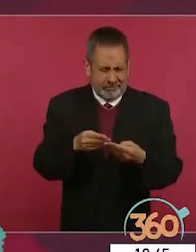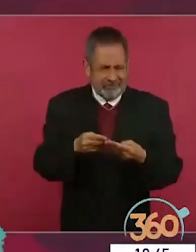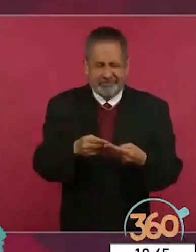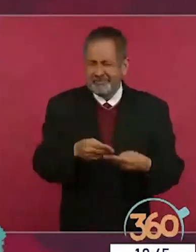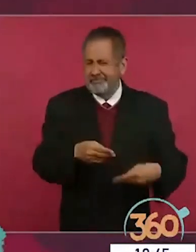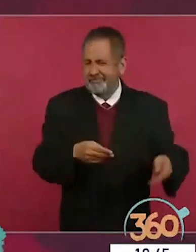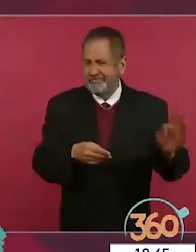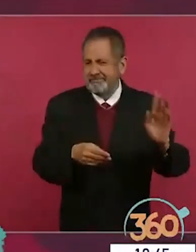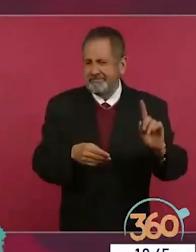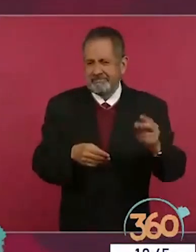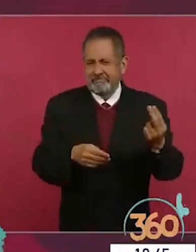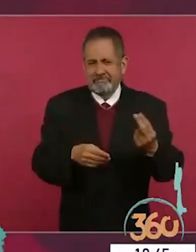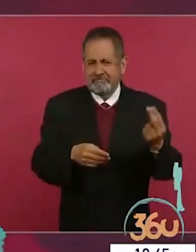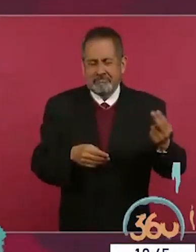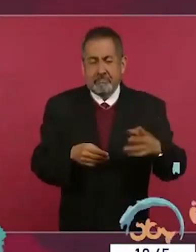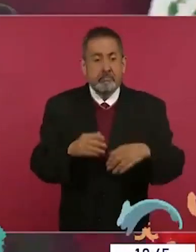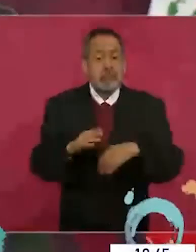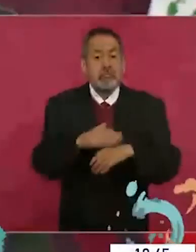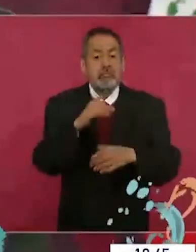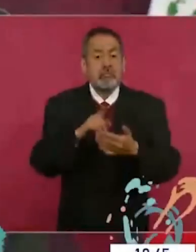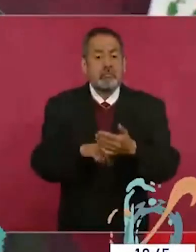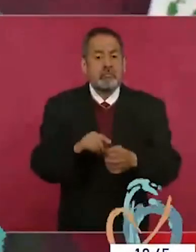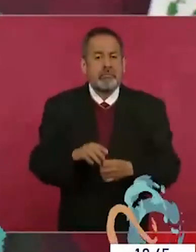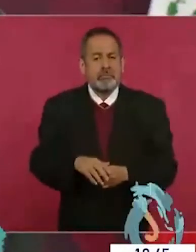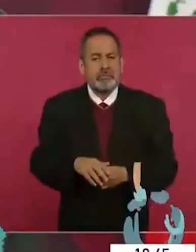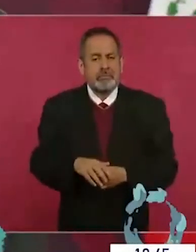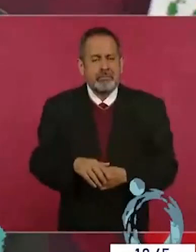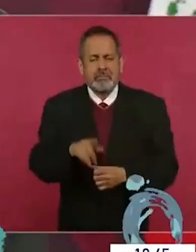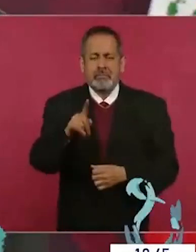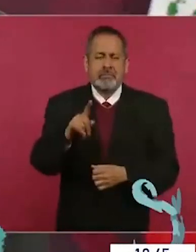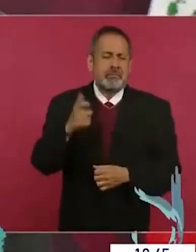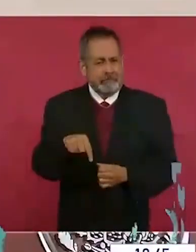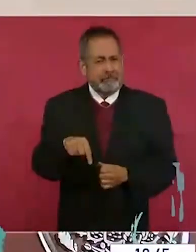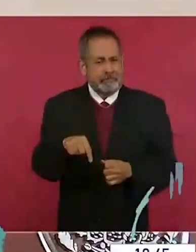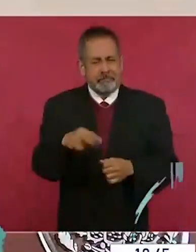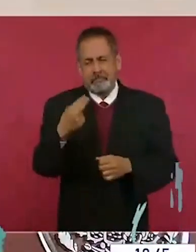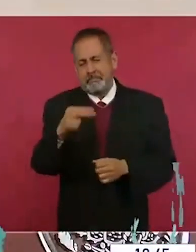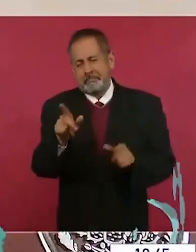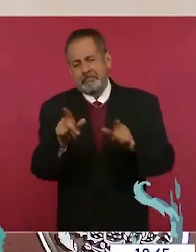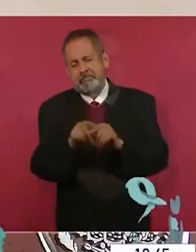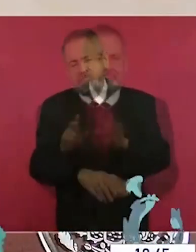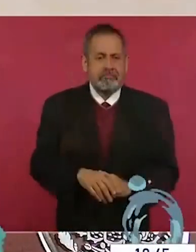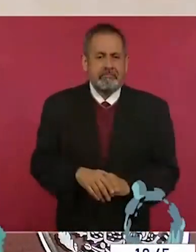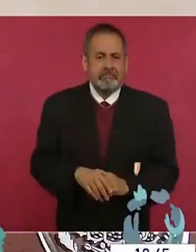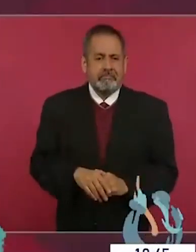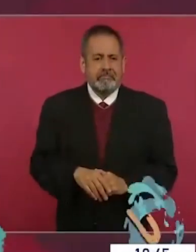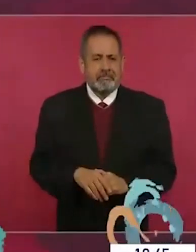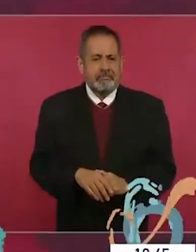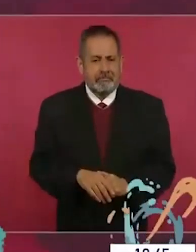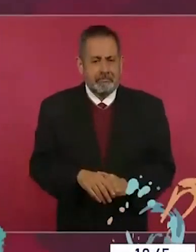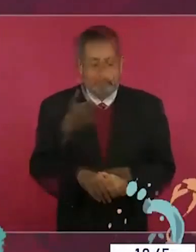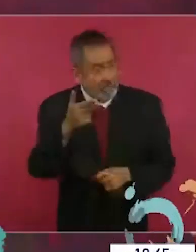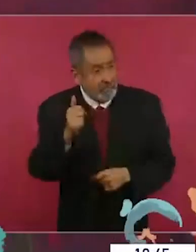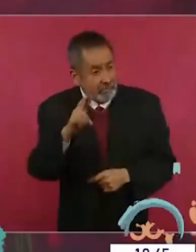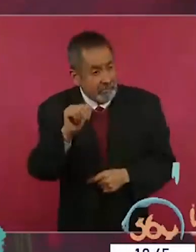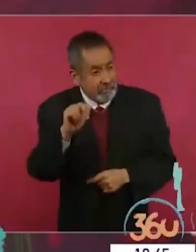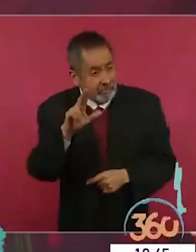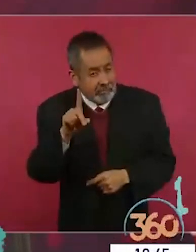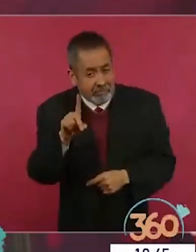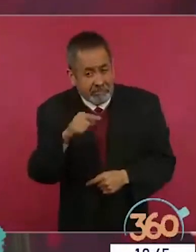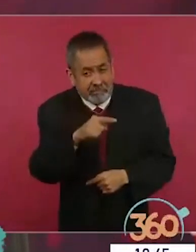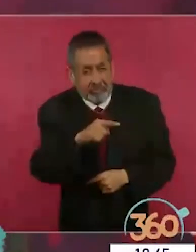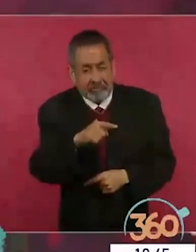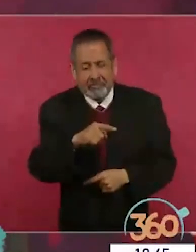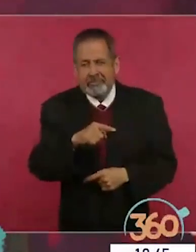su certificado. Cuando un presidente de México, que no voy a mencionar, después de salir de aquí, de